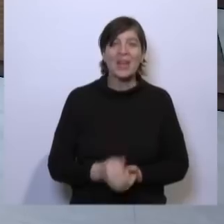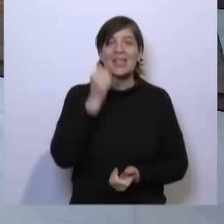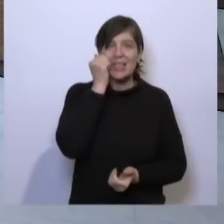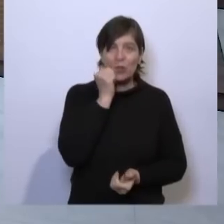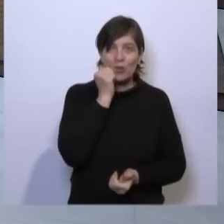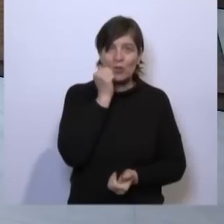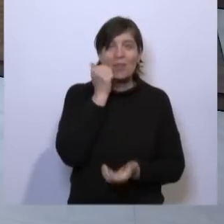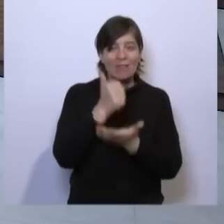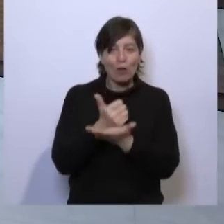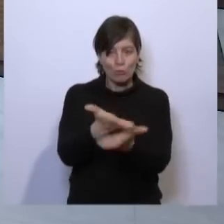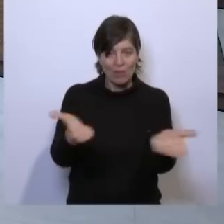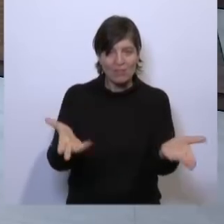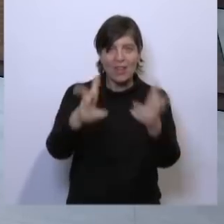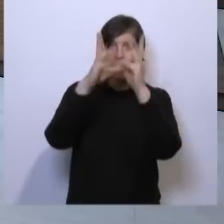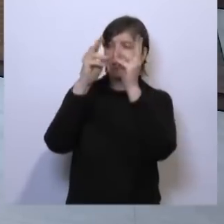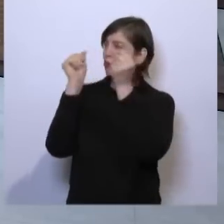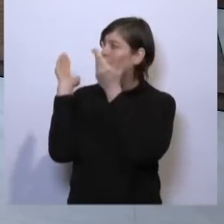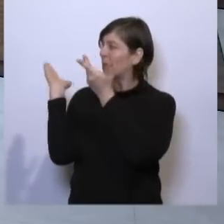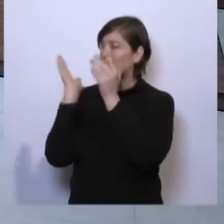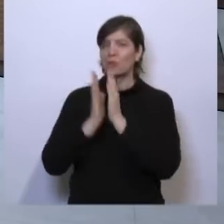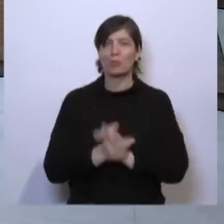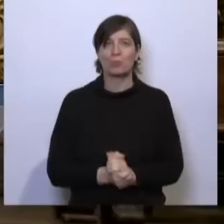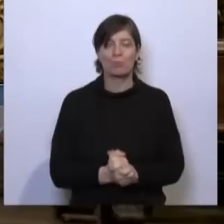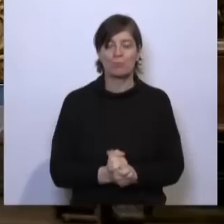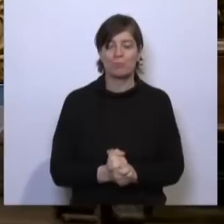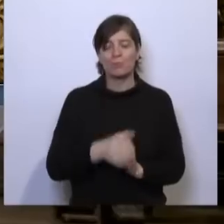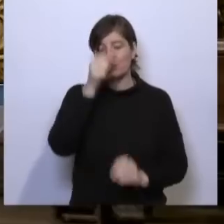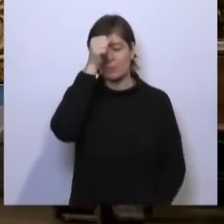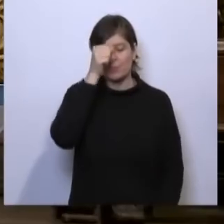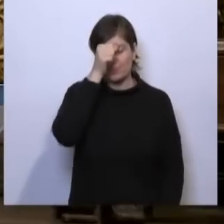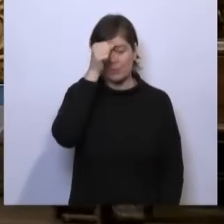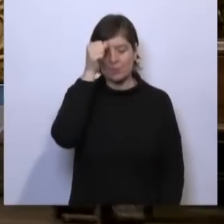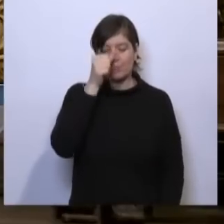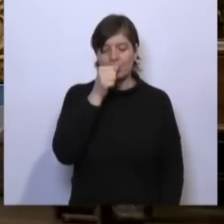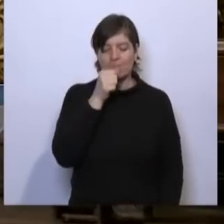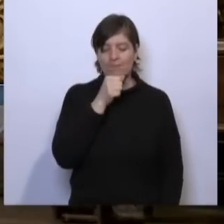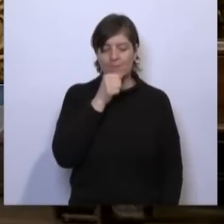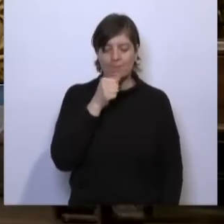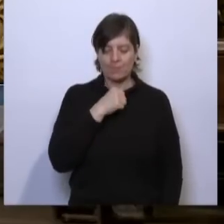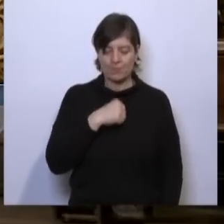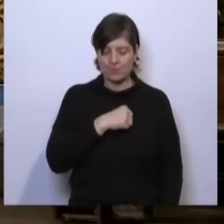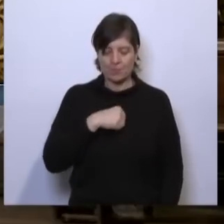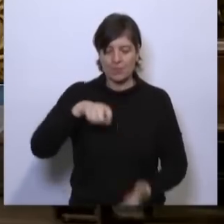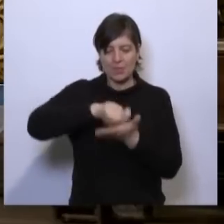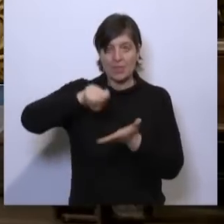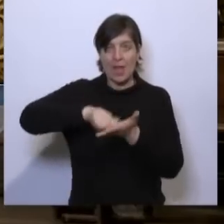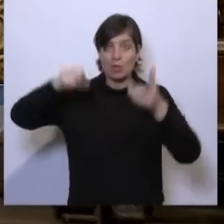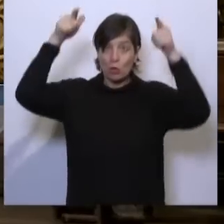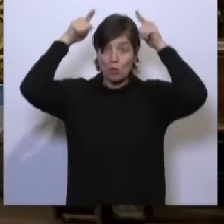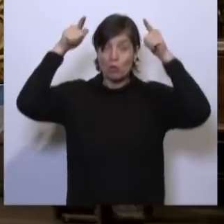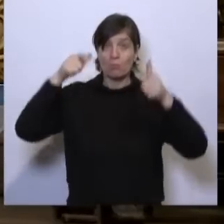El Señor esté con ustedes. Con tu espíritu. Lectura del Santo Evangelio